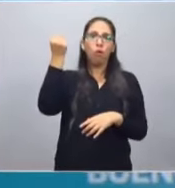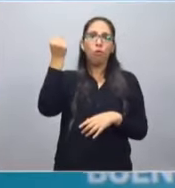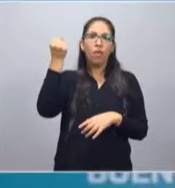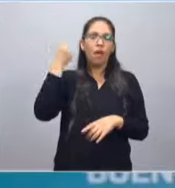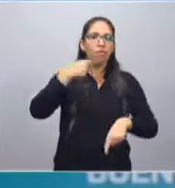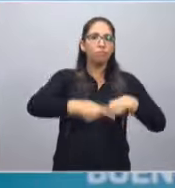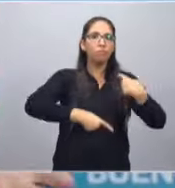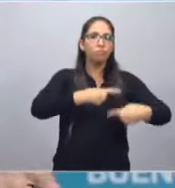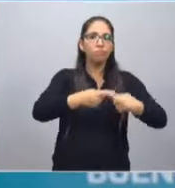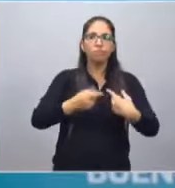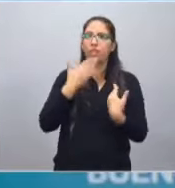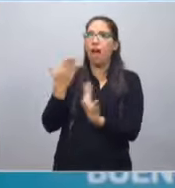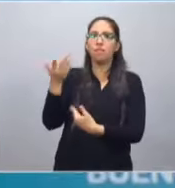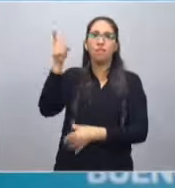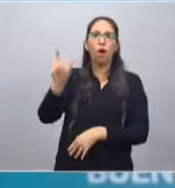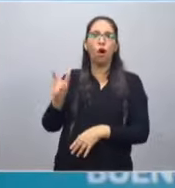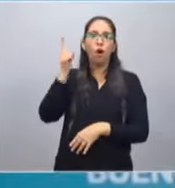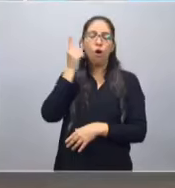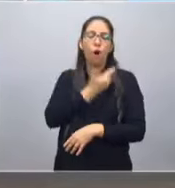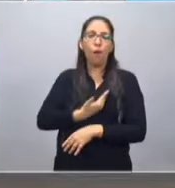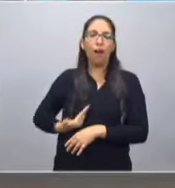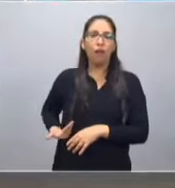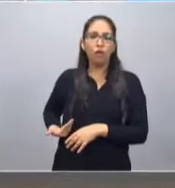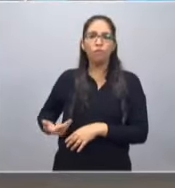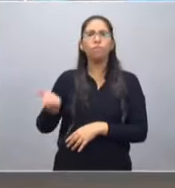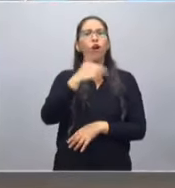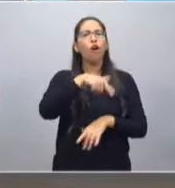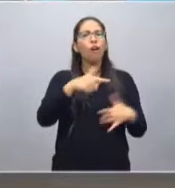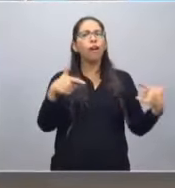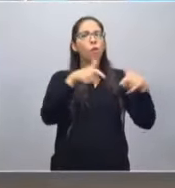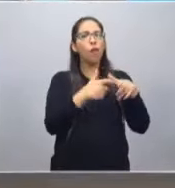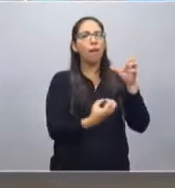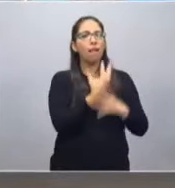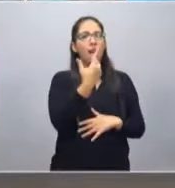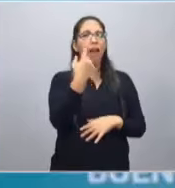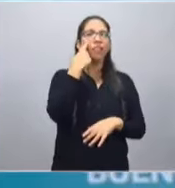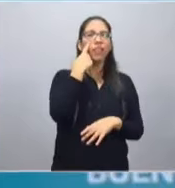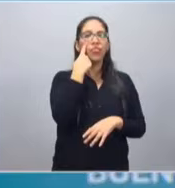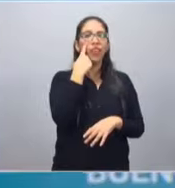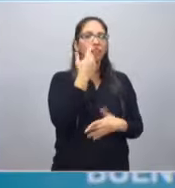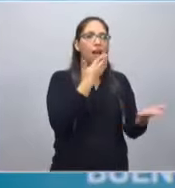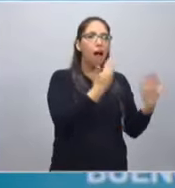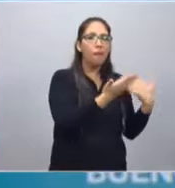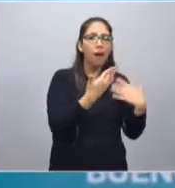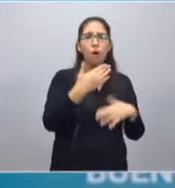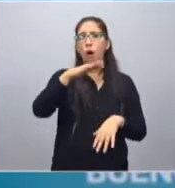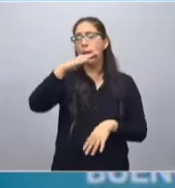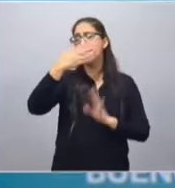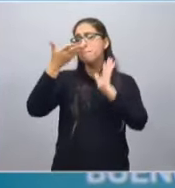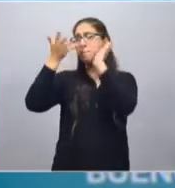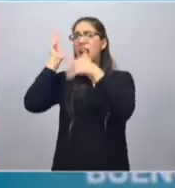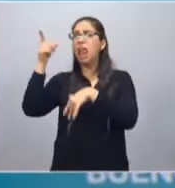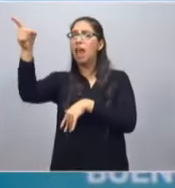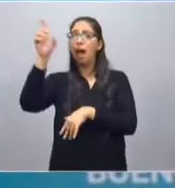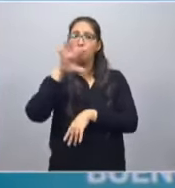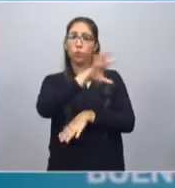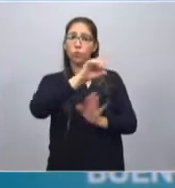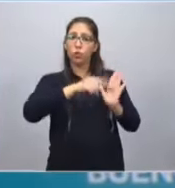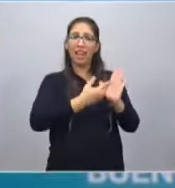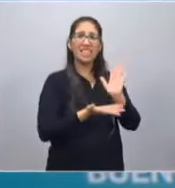como dice el gobernador lo recordábamos hoy en una reunión con intendentes e intendent a la mañana mi ley le ha quitado a la provincia